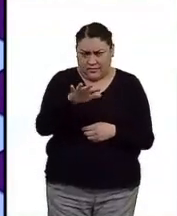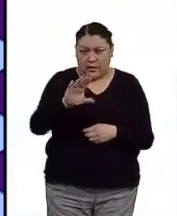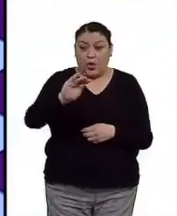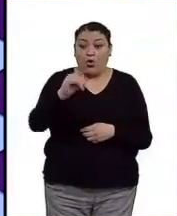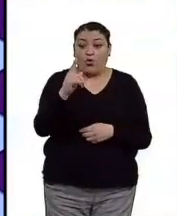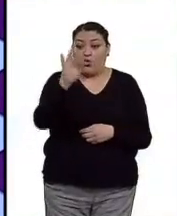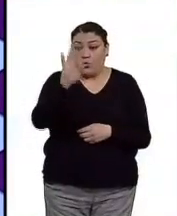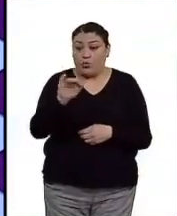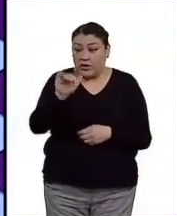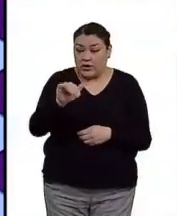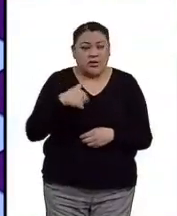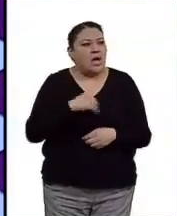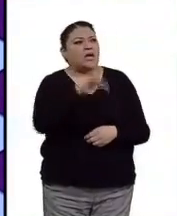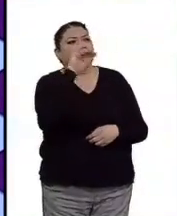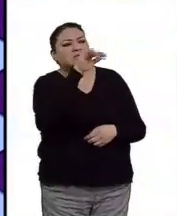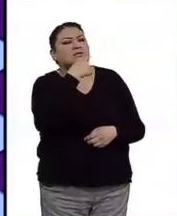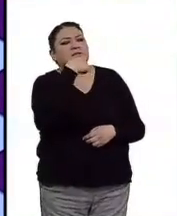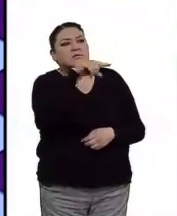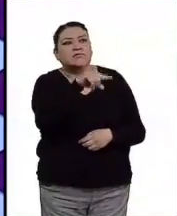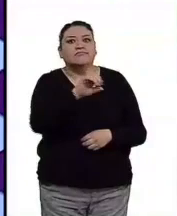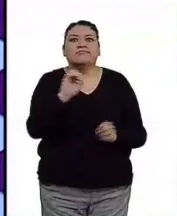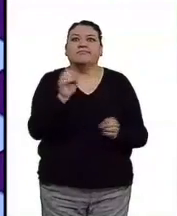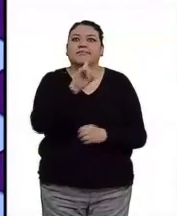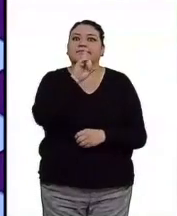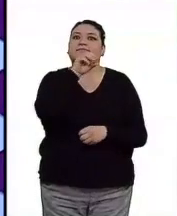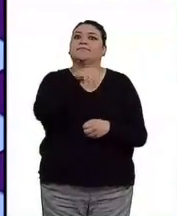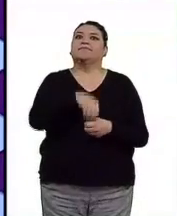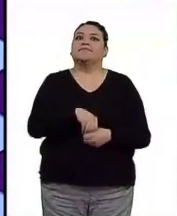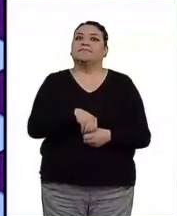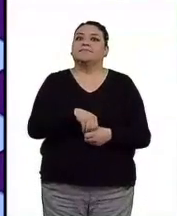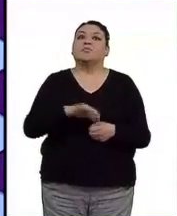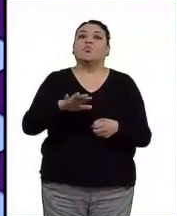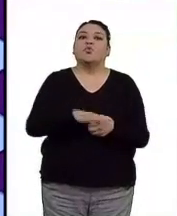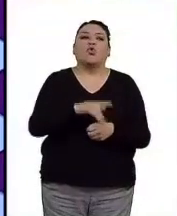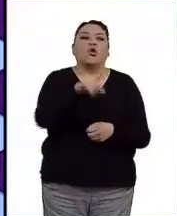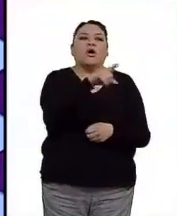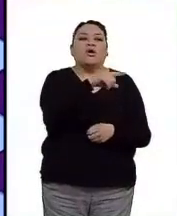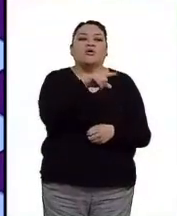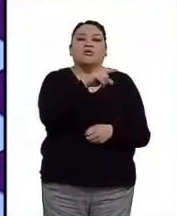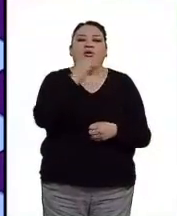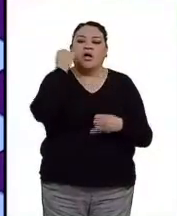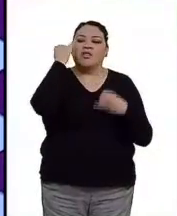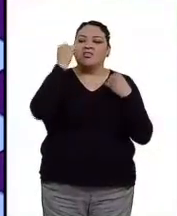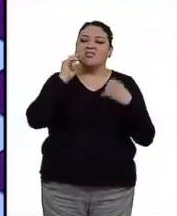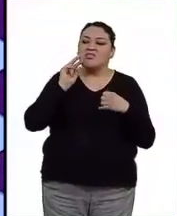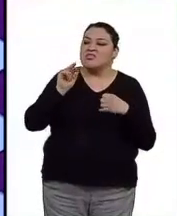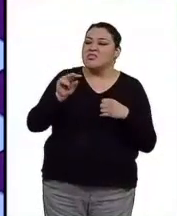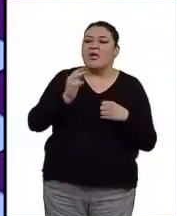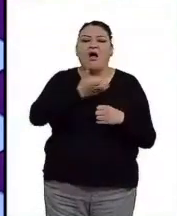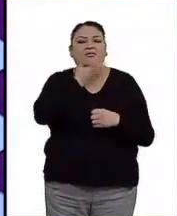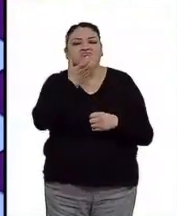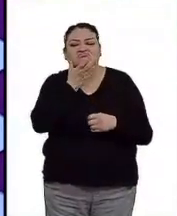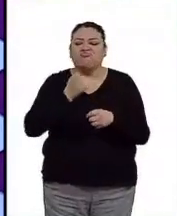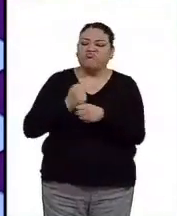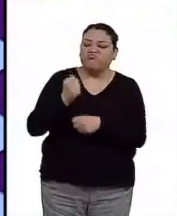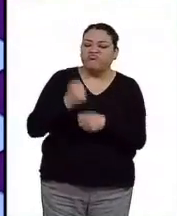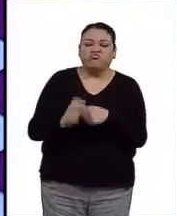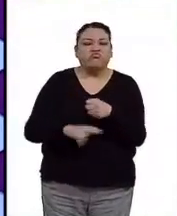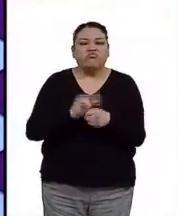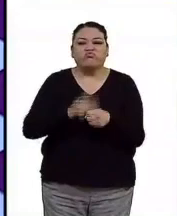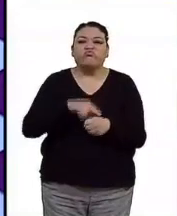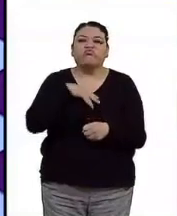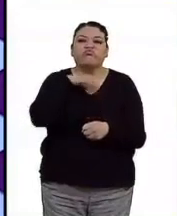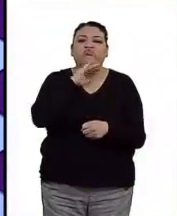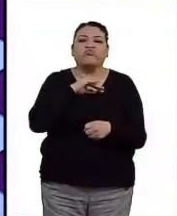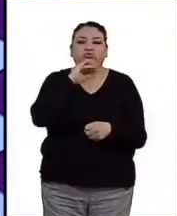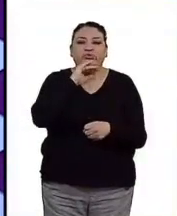no acudió a una institución ni denunció. ¿Por qué? Porque está sumamente estigmatizado, ¿no? Porque está tan normalizado, como lo mencionaba Abigail,